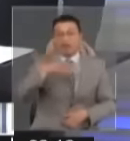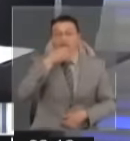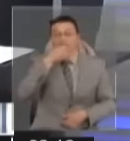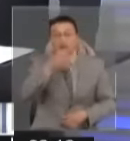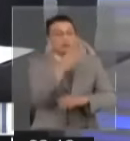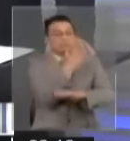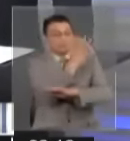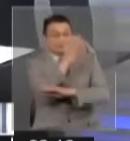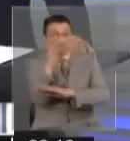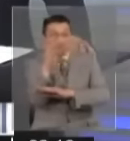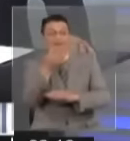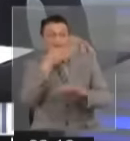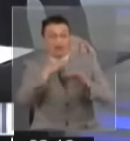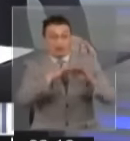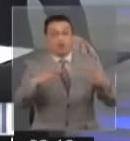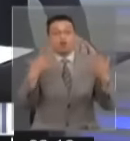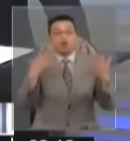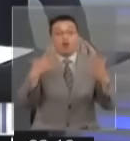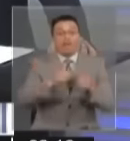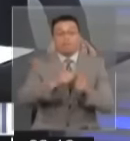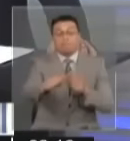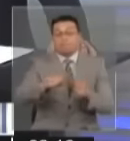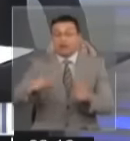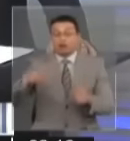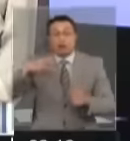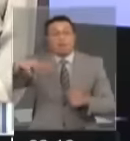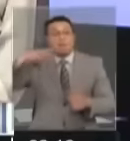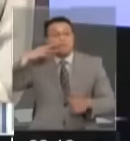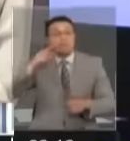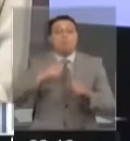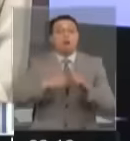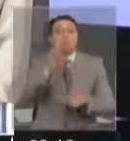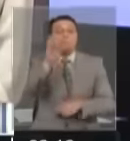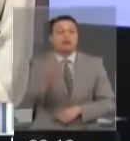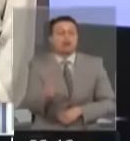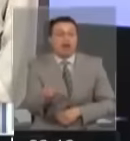son del orden de 9 metros cuadrados. ¿Cierto? Una por persona. Alcalde.